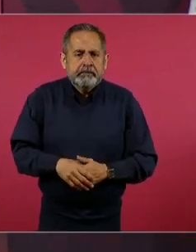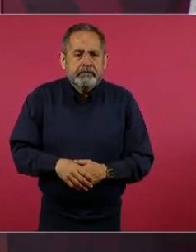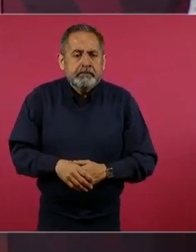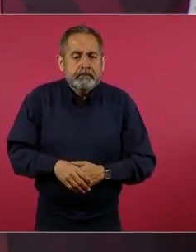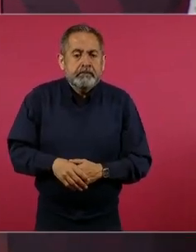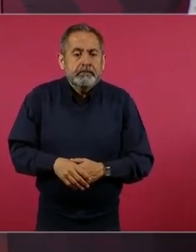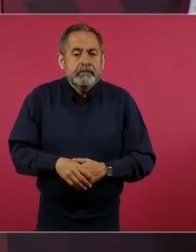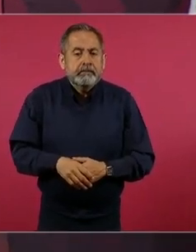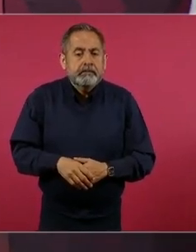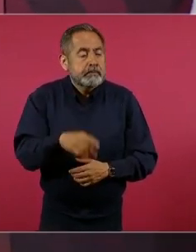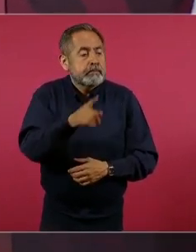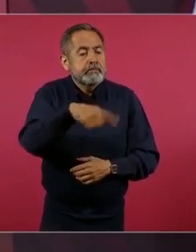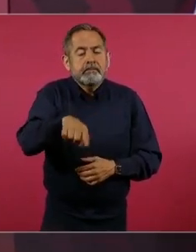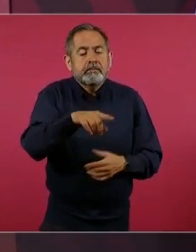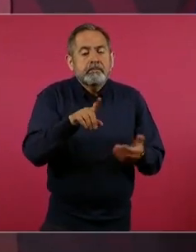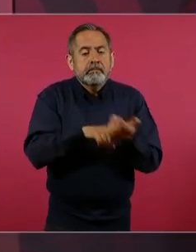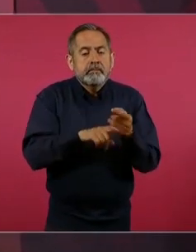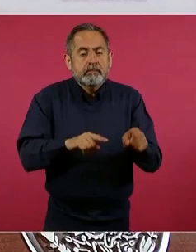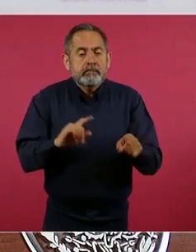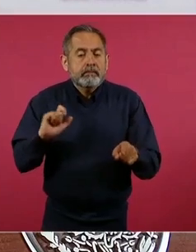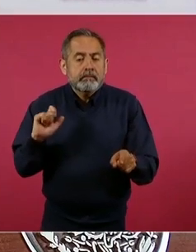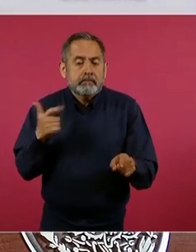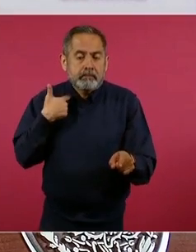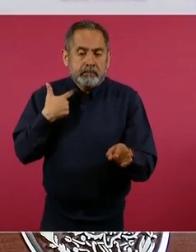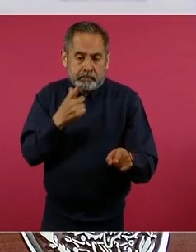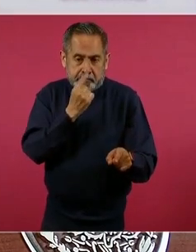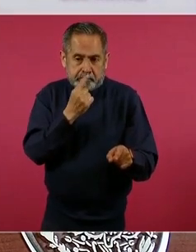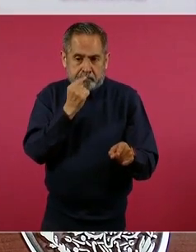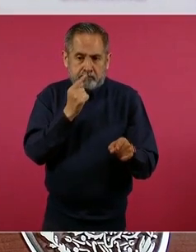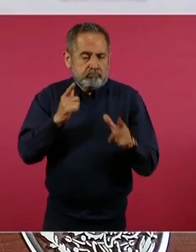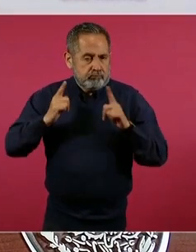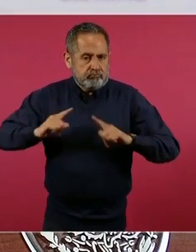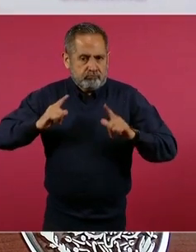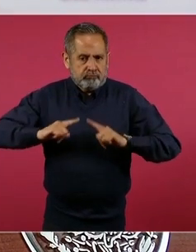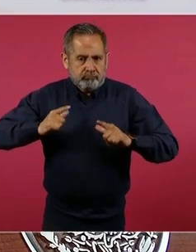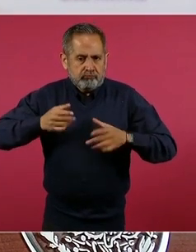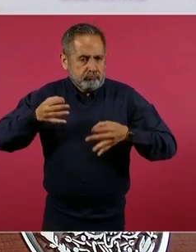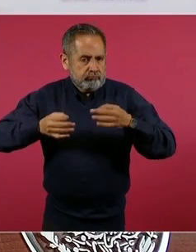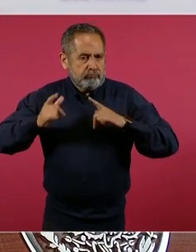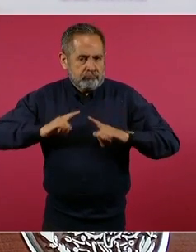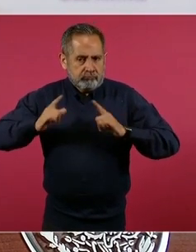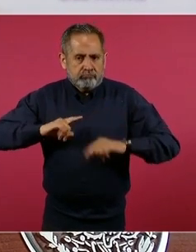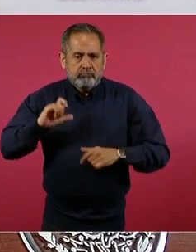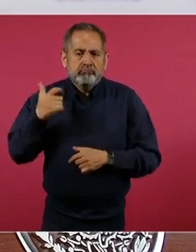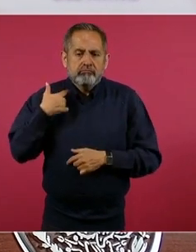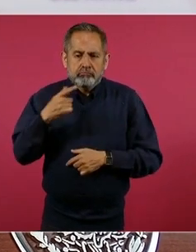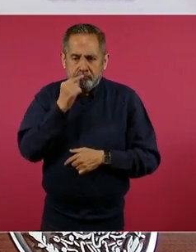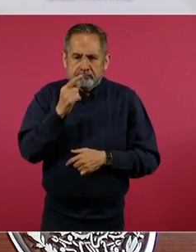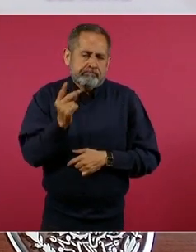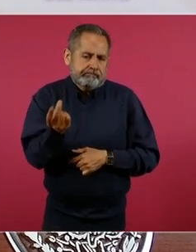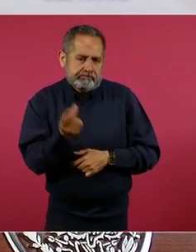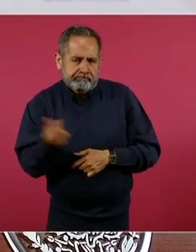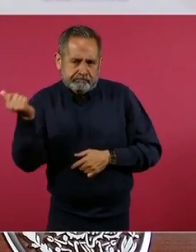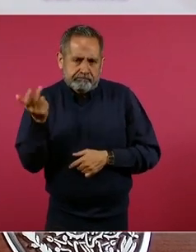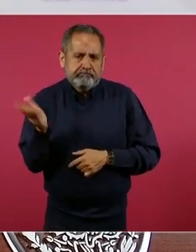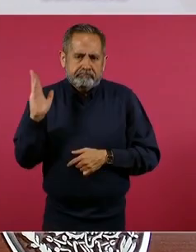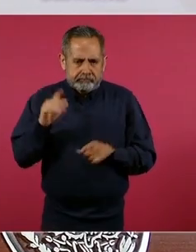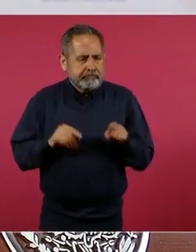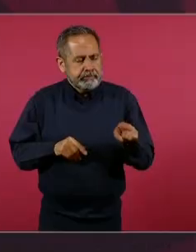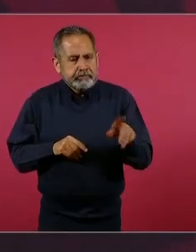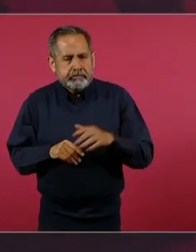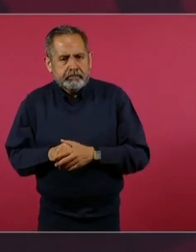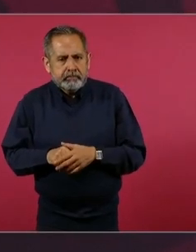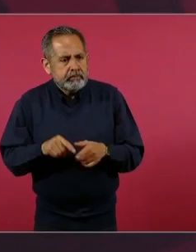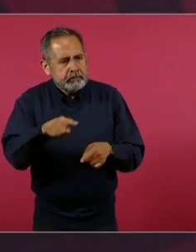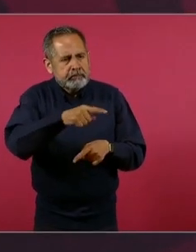que eran unos ex policías judiciales que los habían despedido